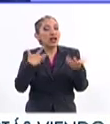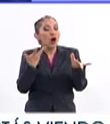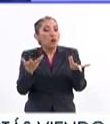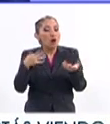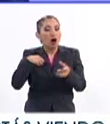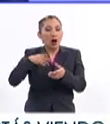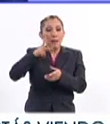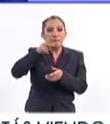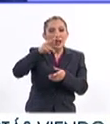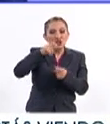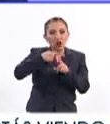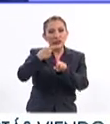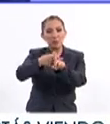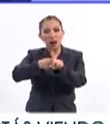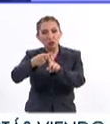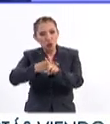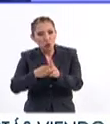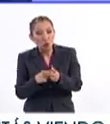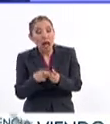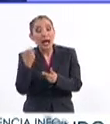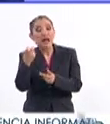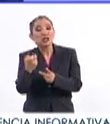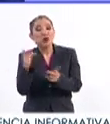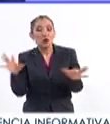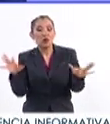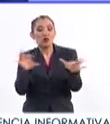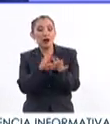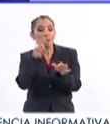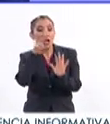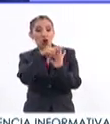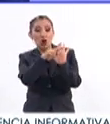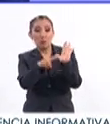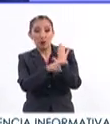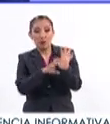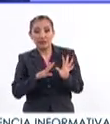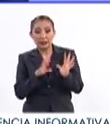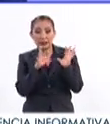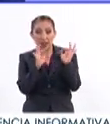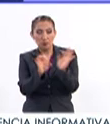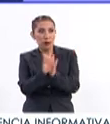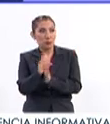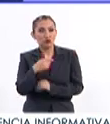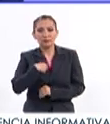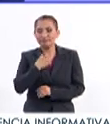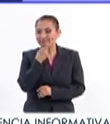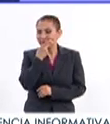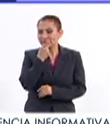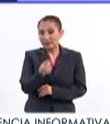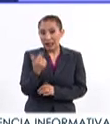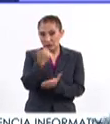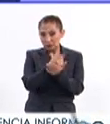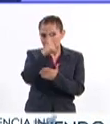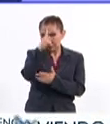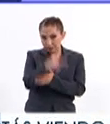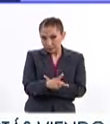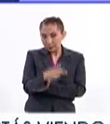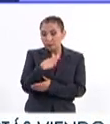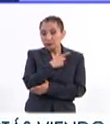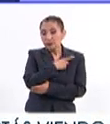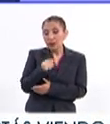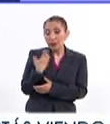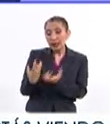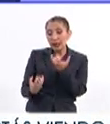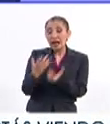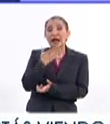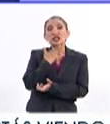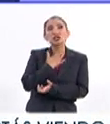de presión, de temperatura. Todo esto de pronto está contemplado en la normatividad oficial. Por ejemplo, yo te diría que en la Ciudad de México se debe de quemar